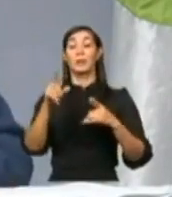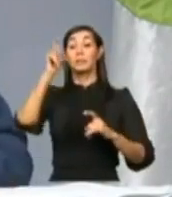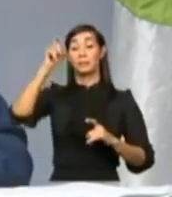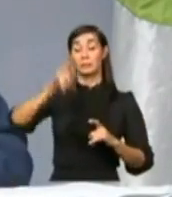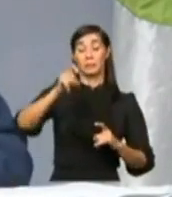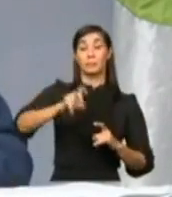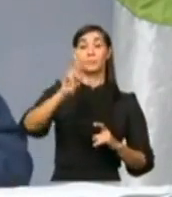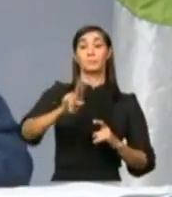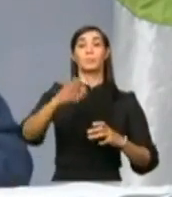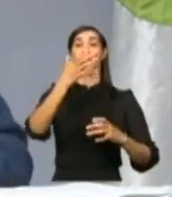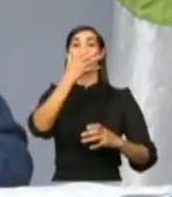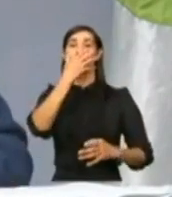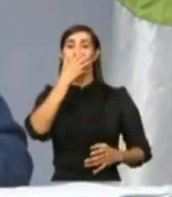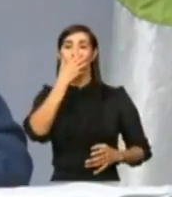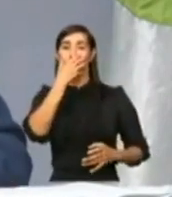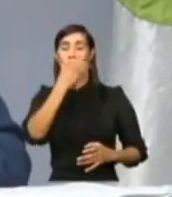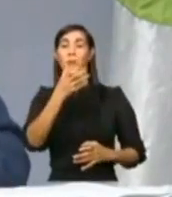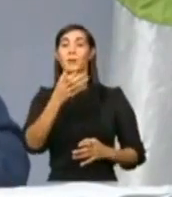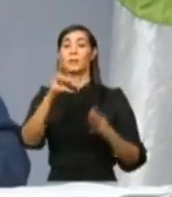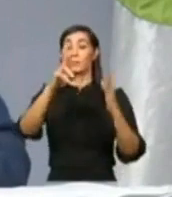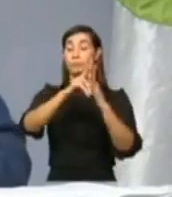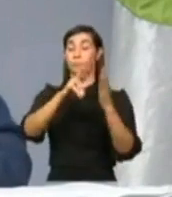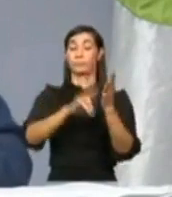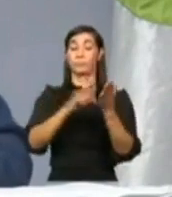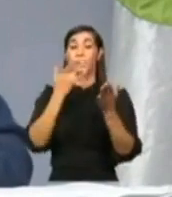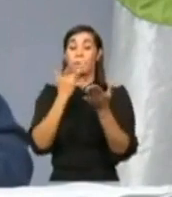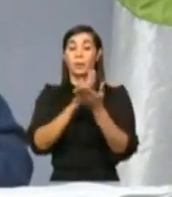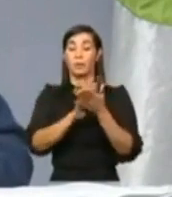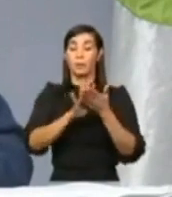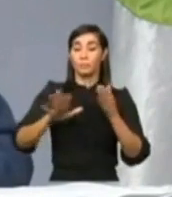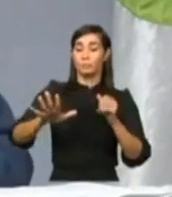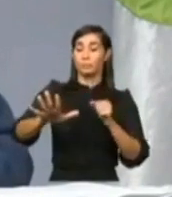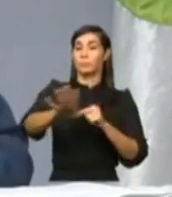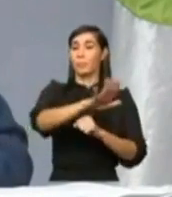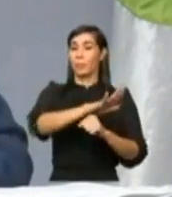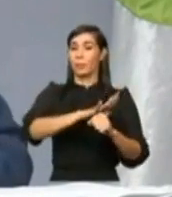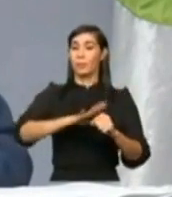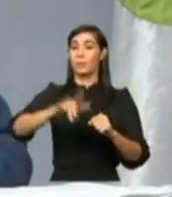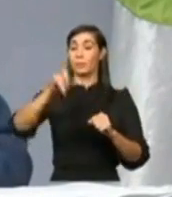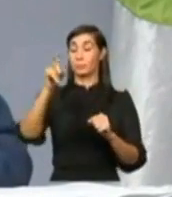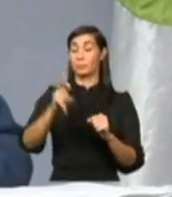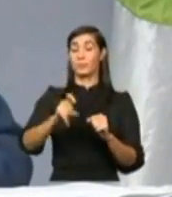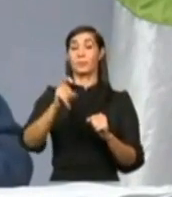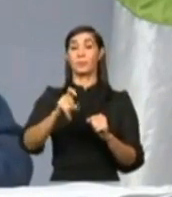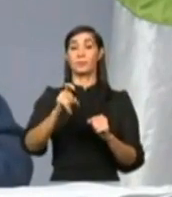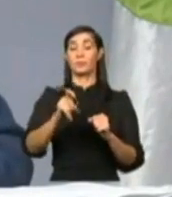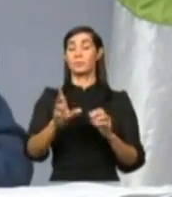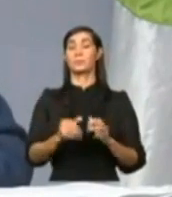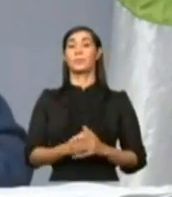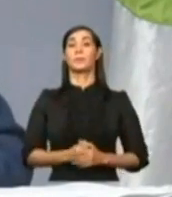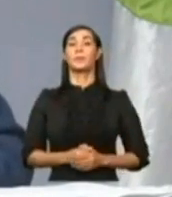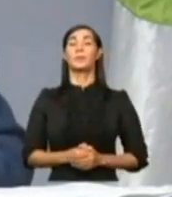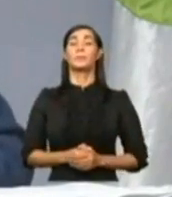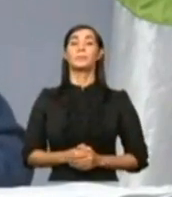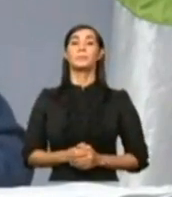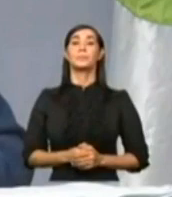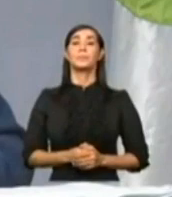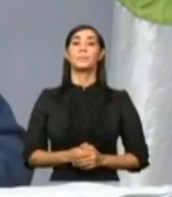la mascarilla más las medidas de higiene previamente indicada en los protocolos.